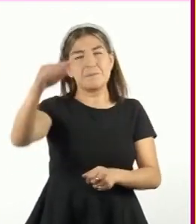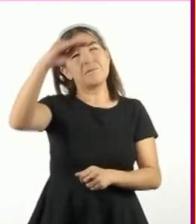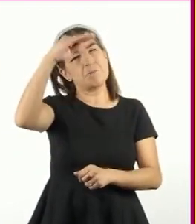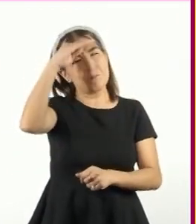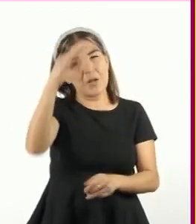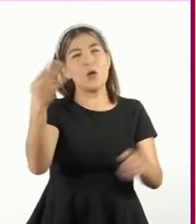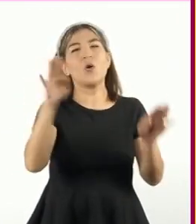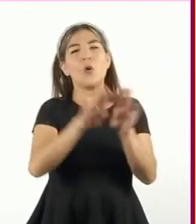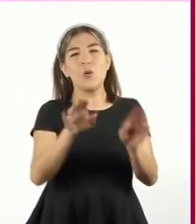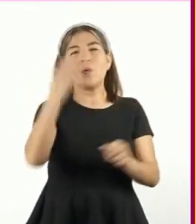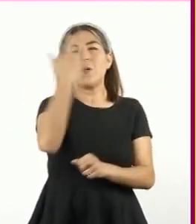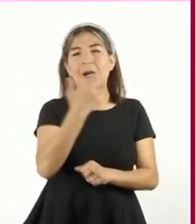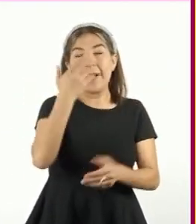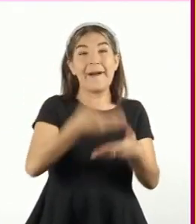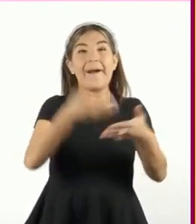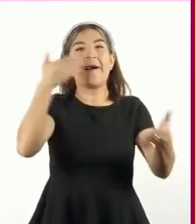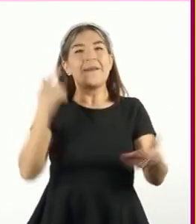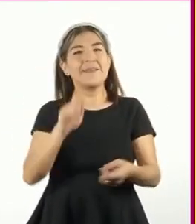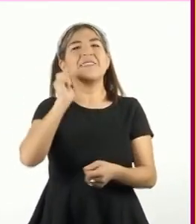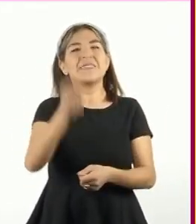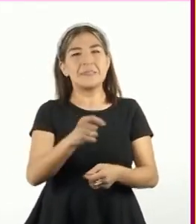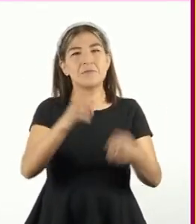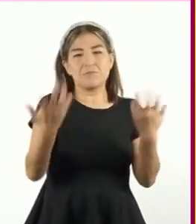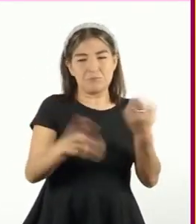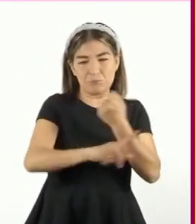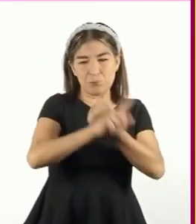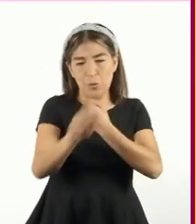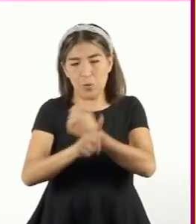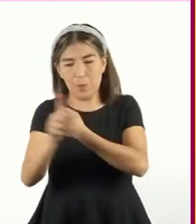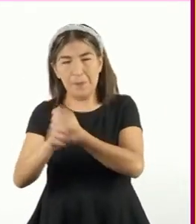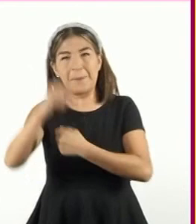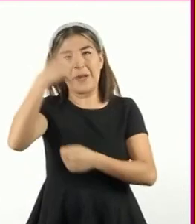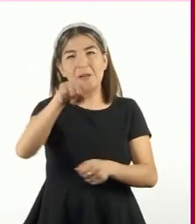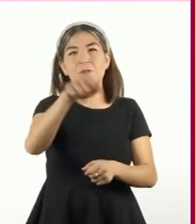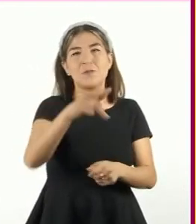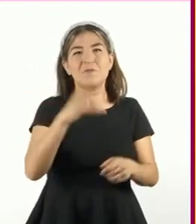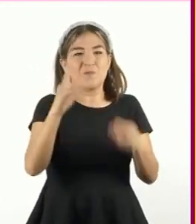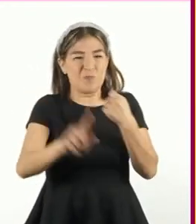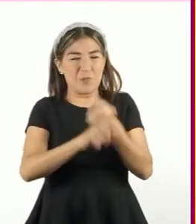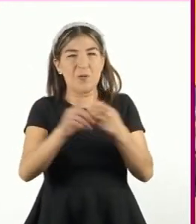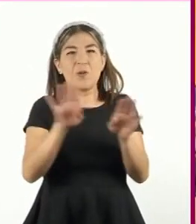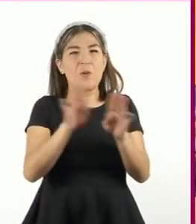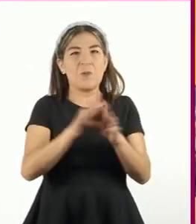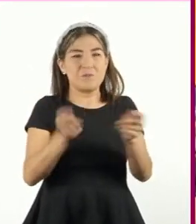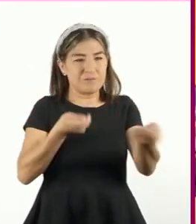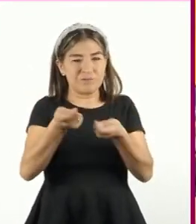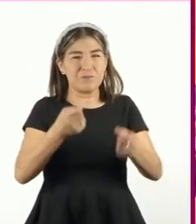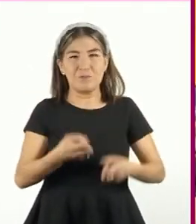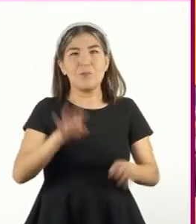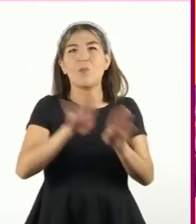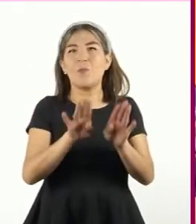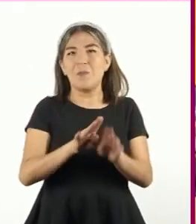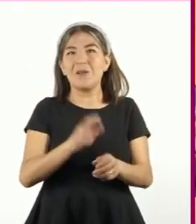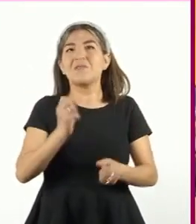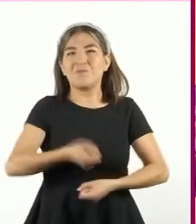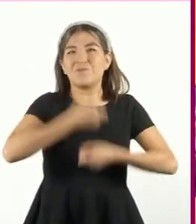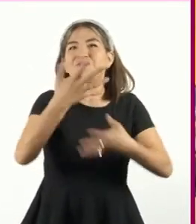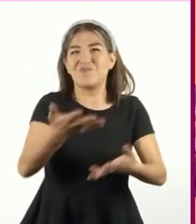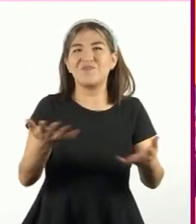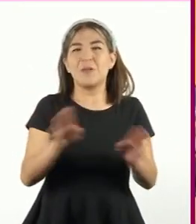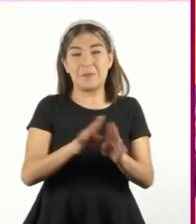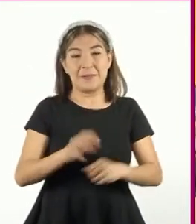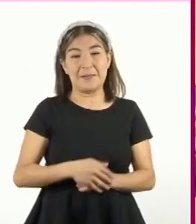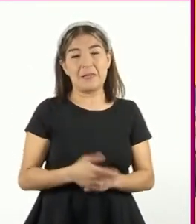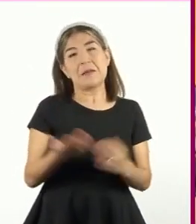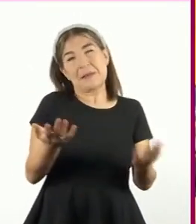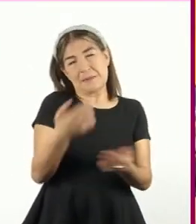y reflexionar ante las diferentes formas de reaccionar ante los conflictos. Bueno, si reaccionamos con